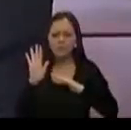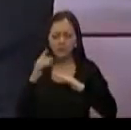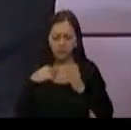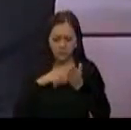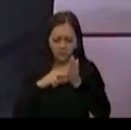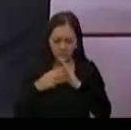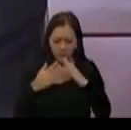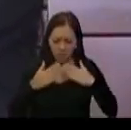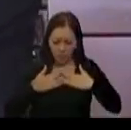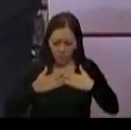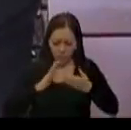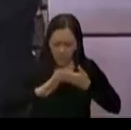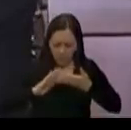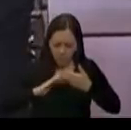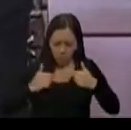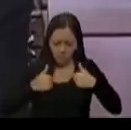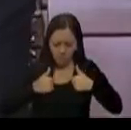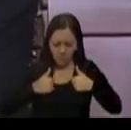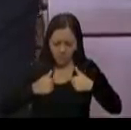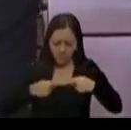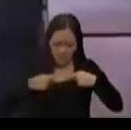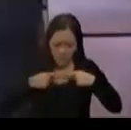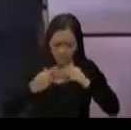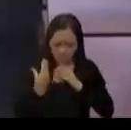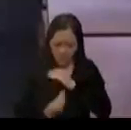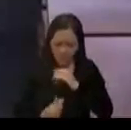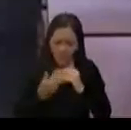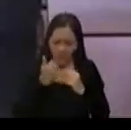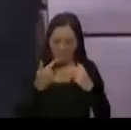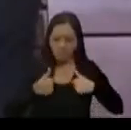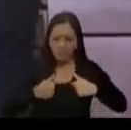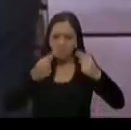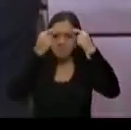Y también tenemos este otro que es